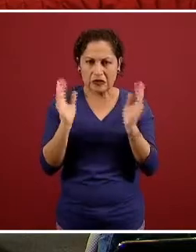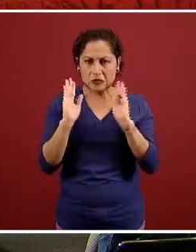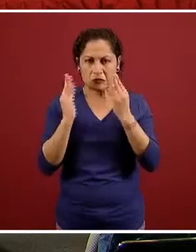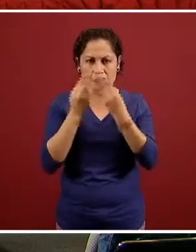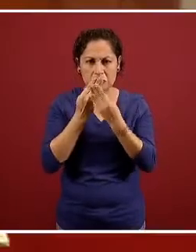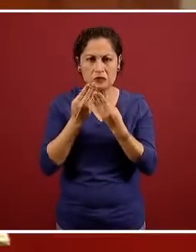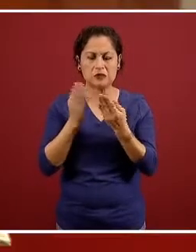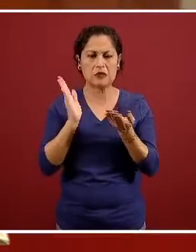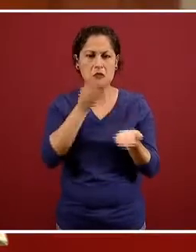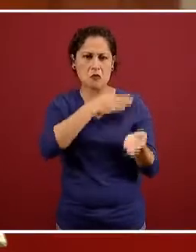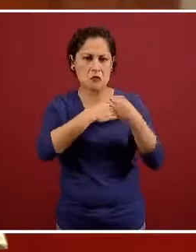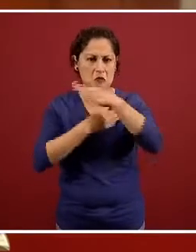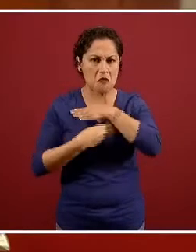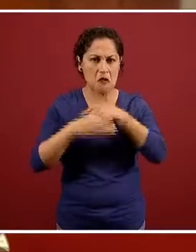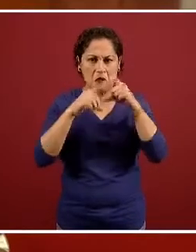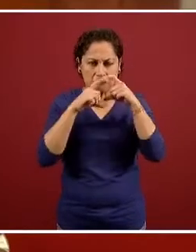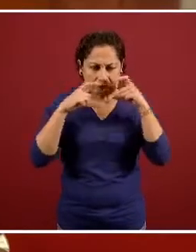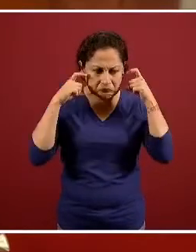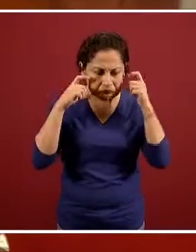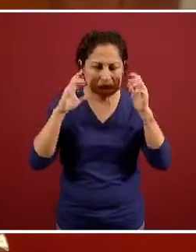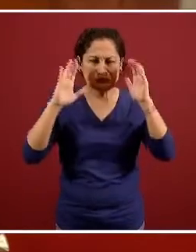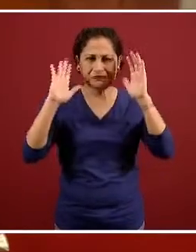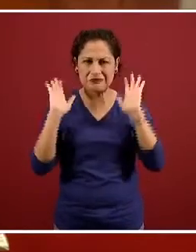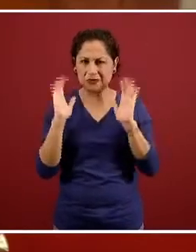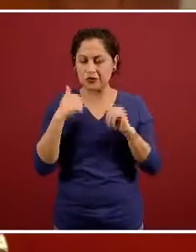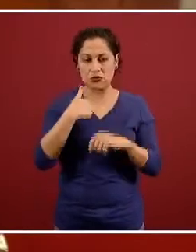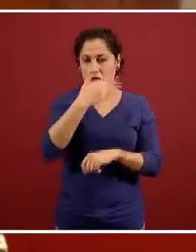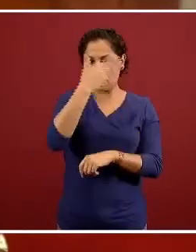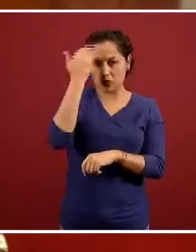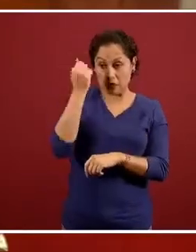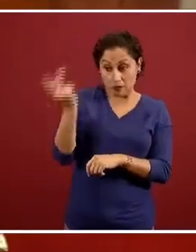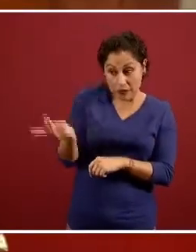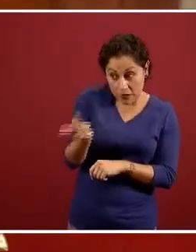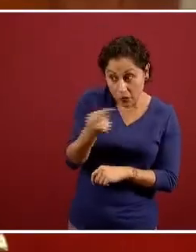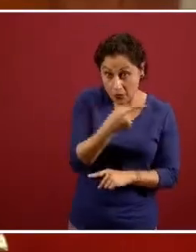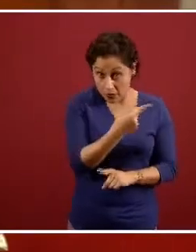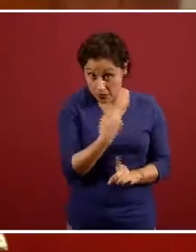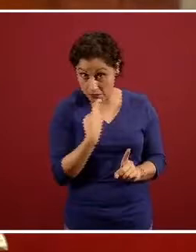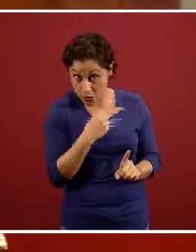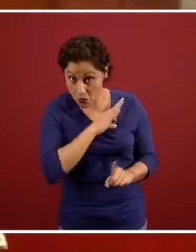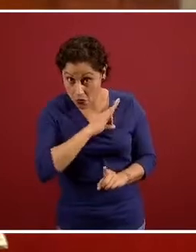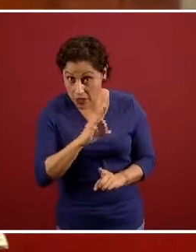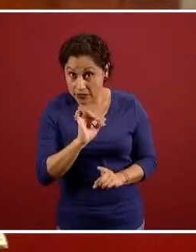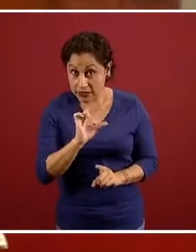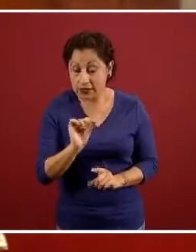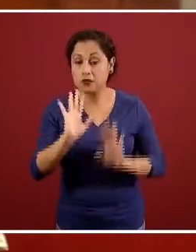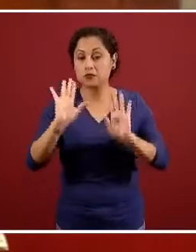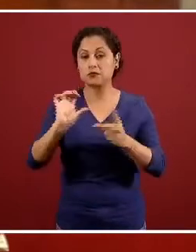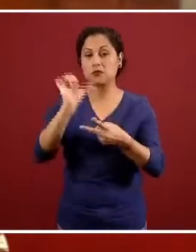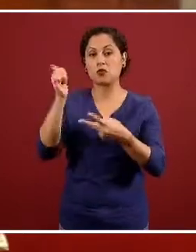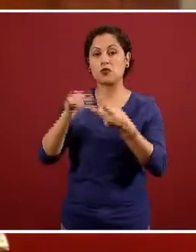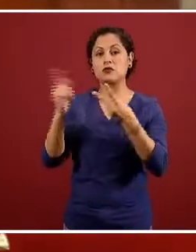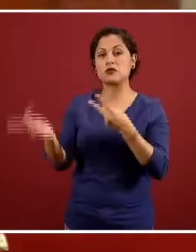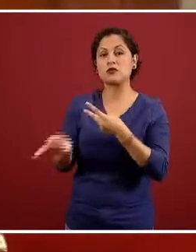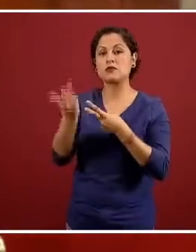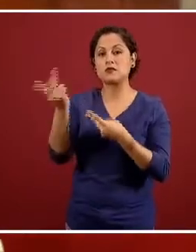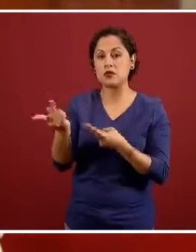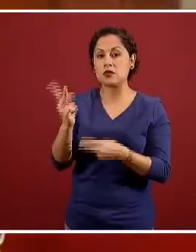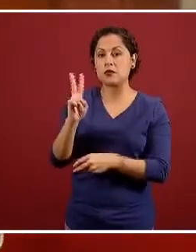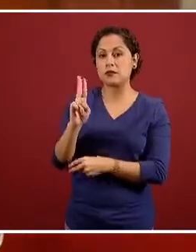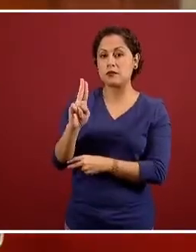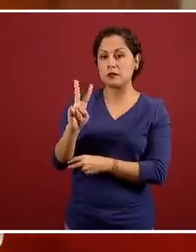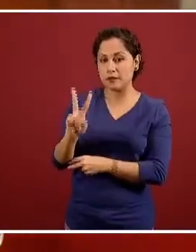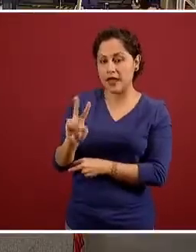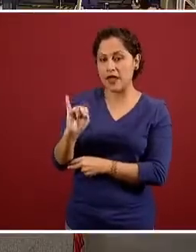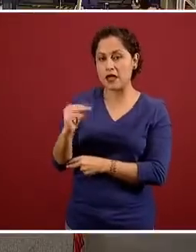bufandas. No sé esto qué tan factible sea. Y mi siguiente pregunta es, ¿cuántas personas con VIH han muerto por